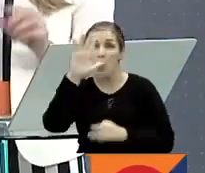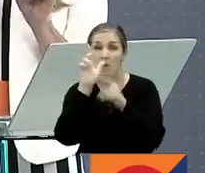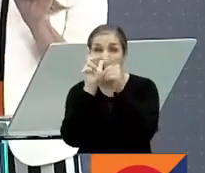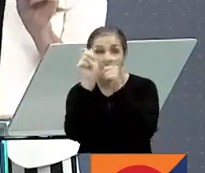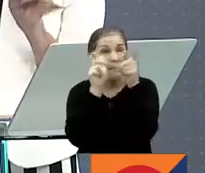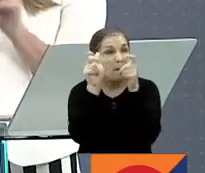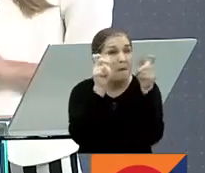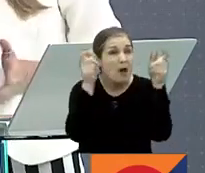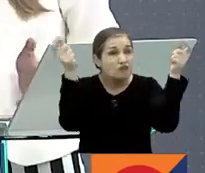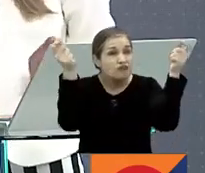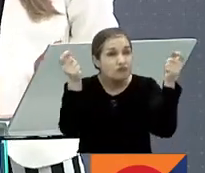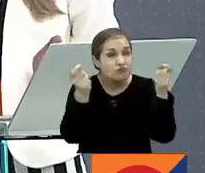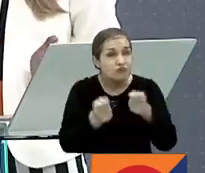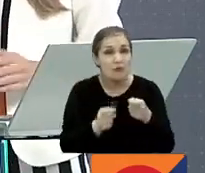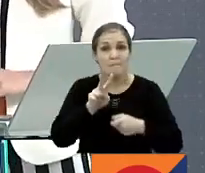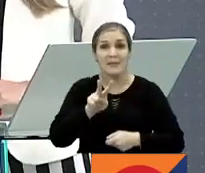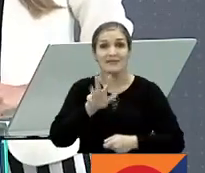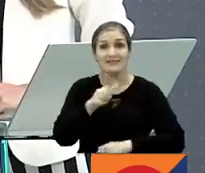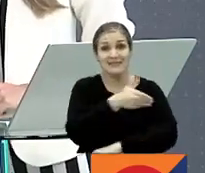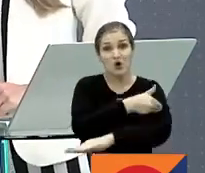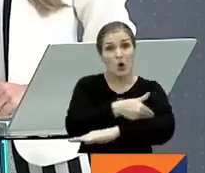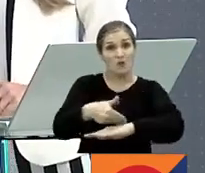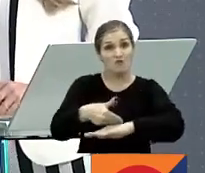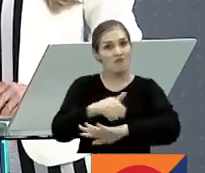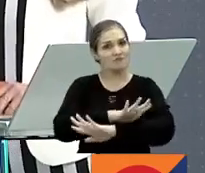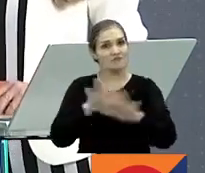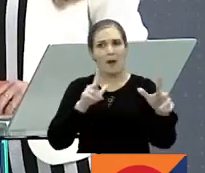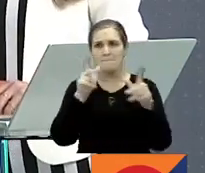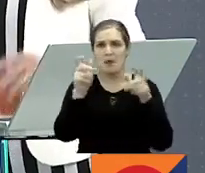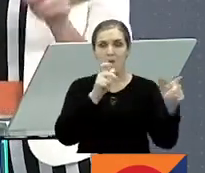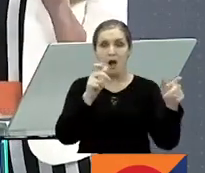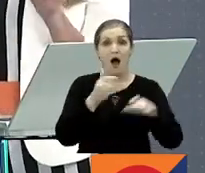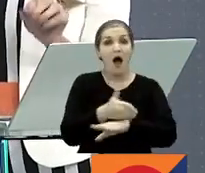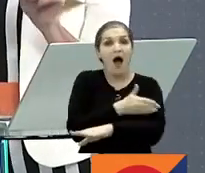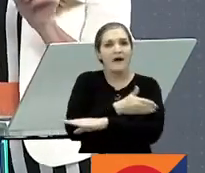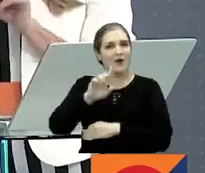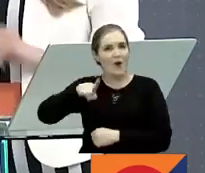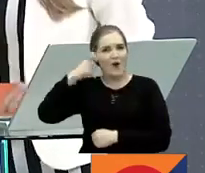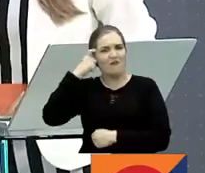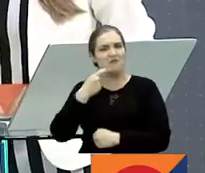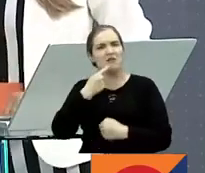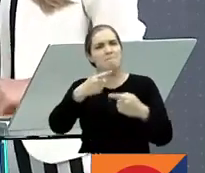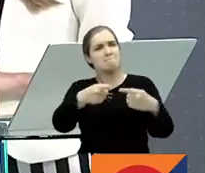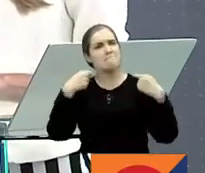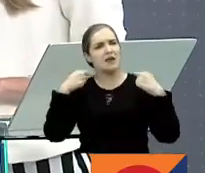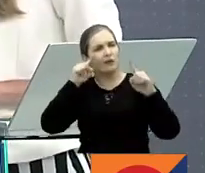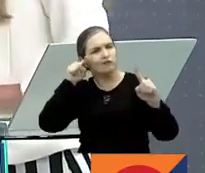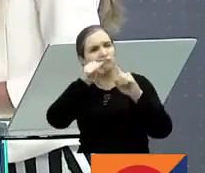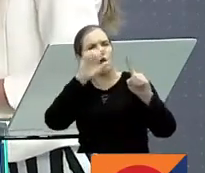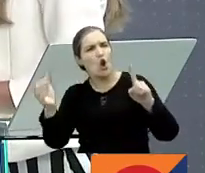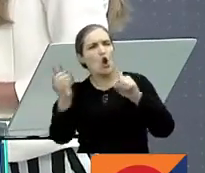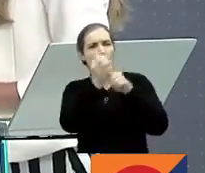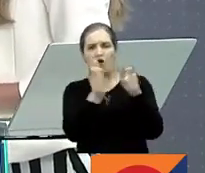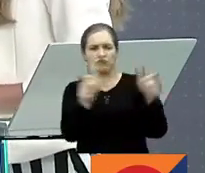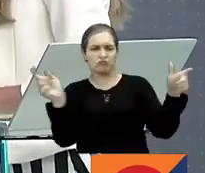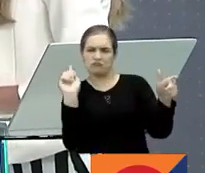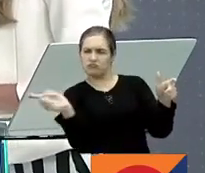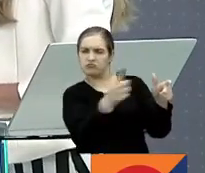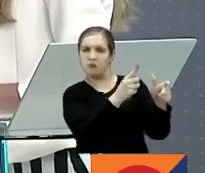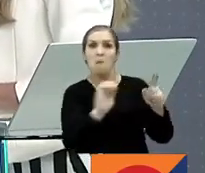COVID-19, cumpliendo así antes de tiempo la meta que se había fijado el gobierno nacional para este mes de julio. Miren ustedes,